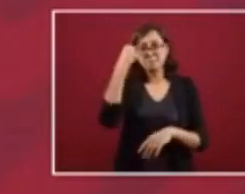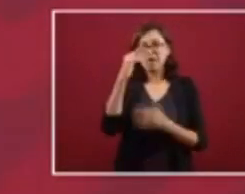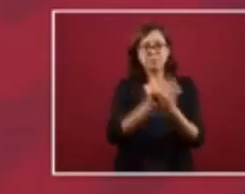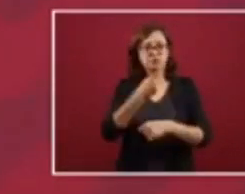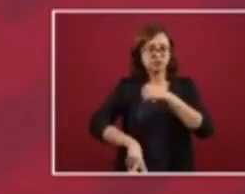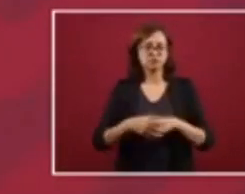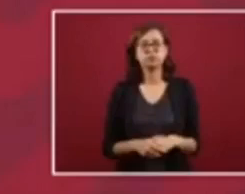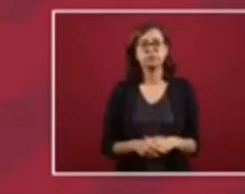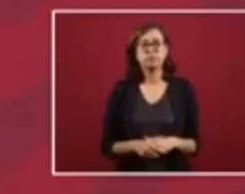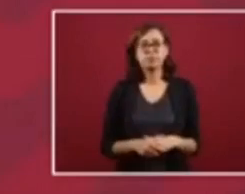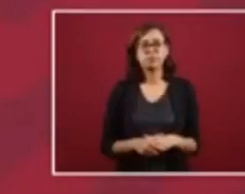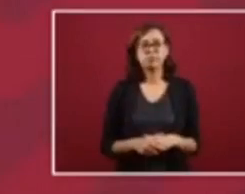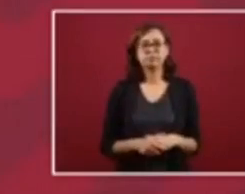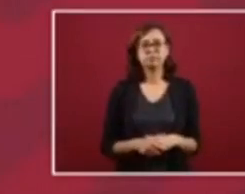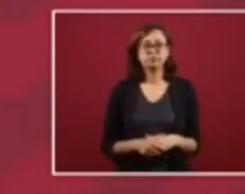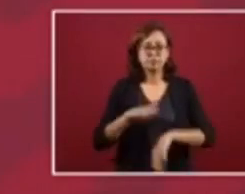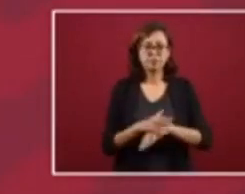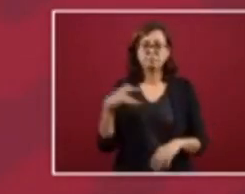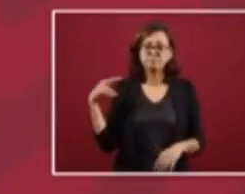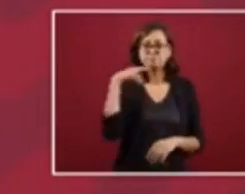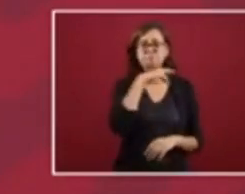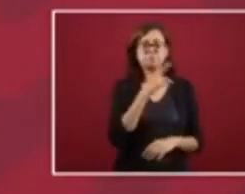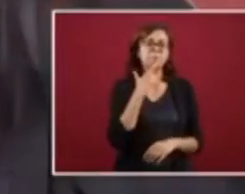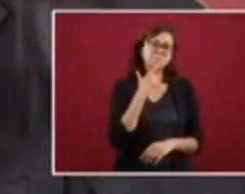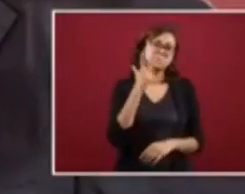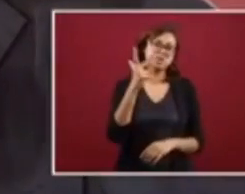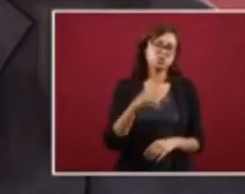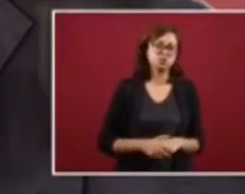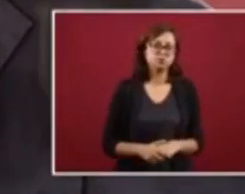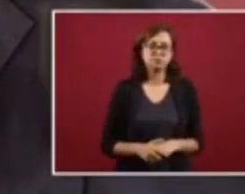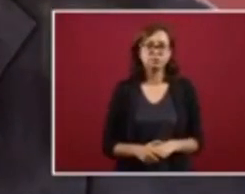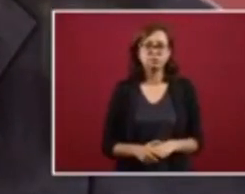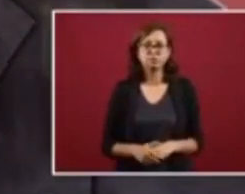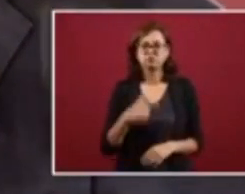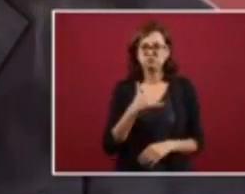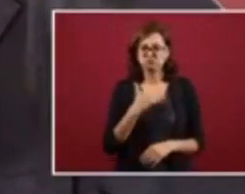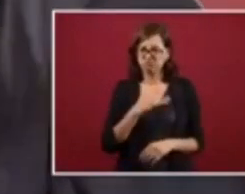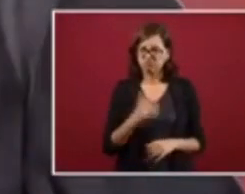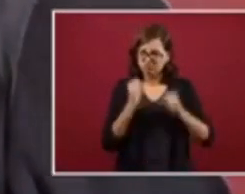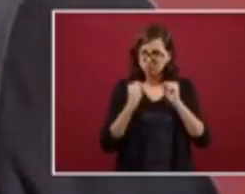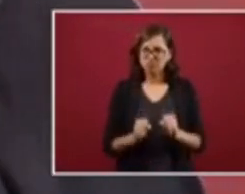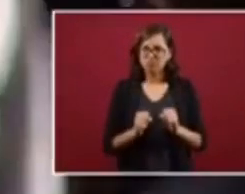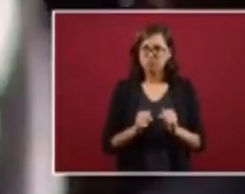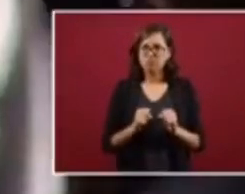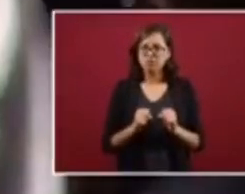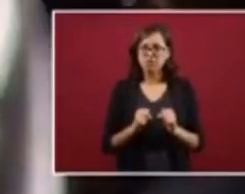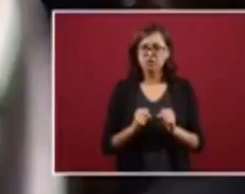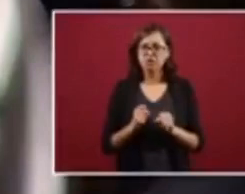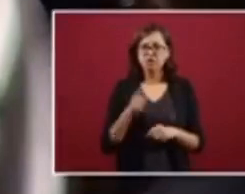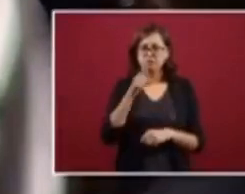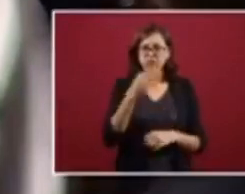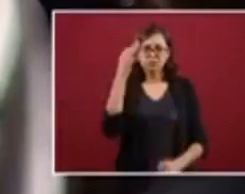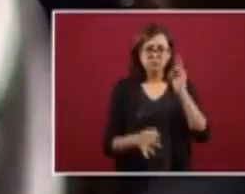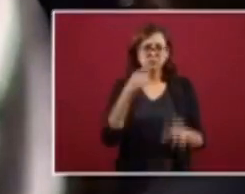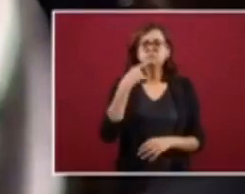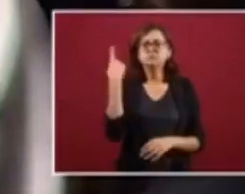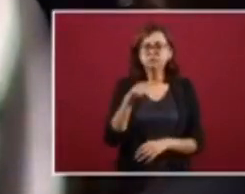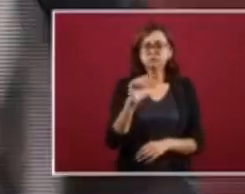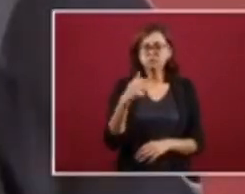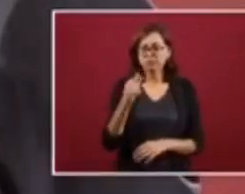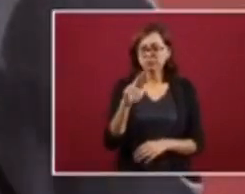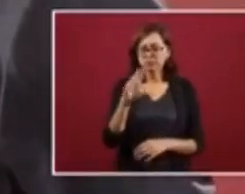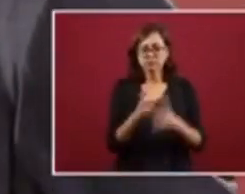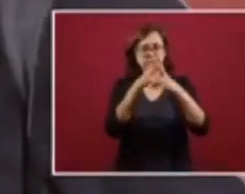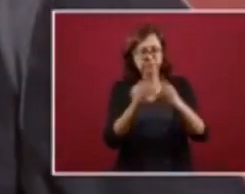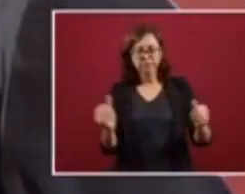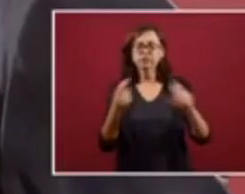daño, que entre más pronto mejor. Y estoy seguro que una vez que se resuelva lo de los amparos,